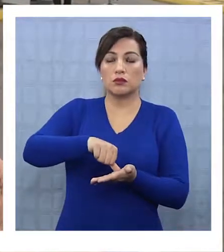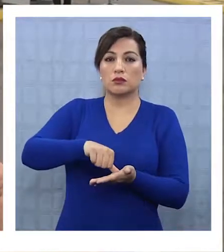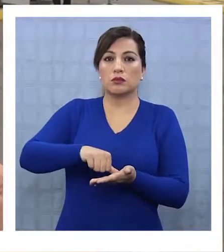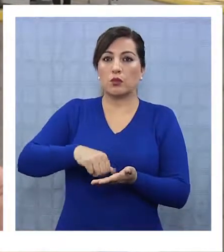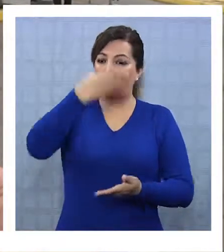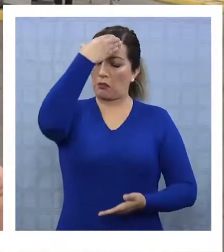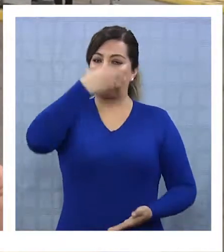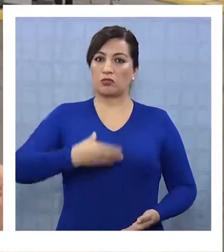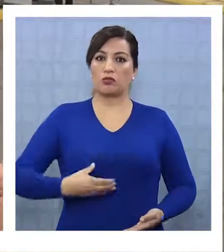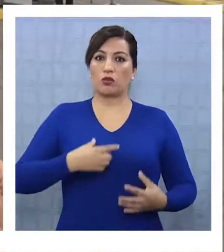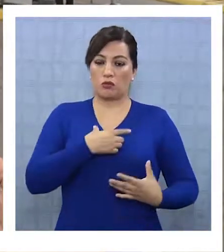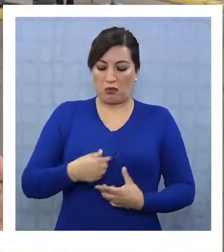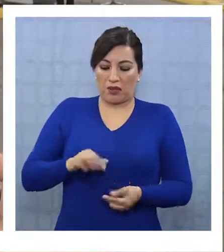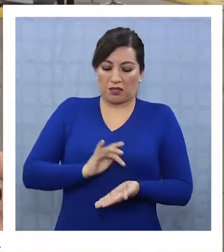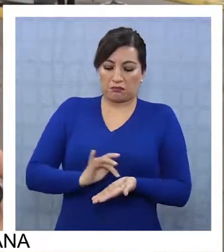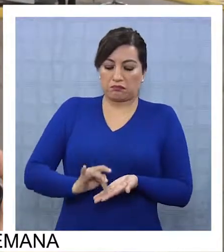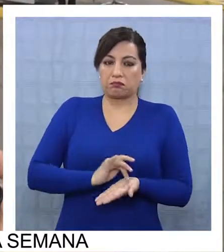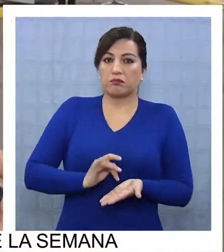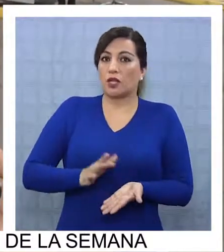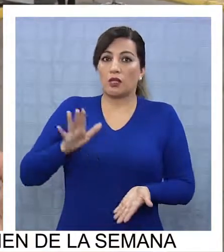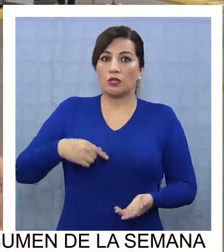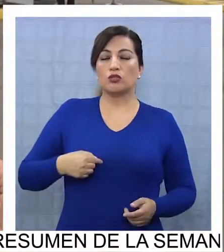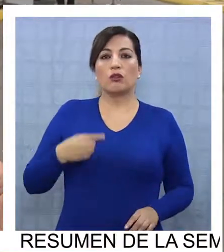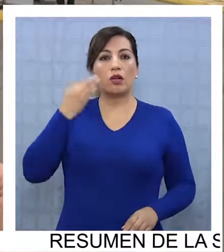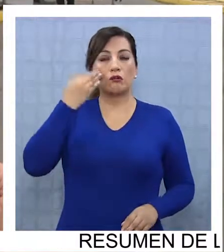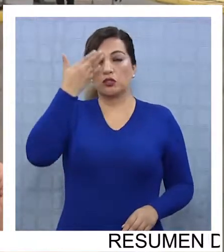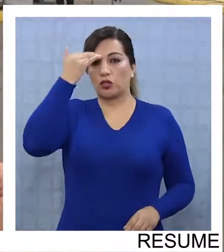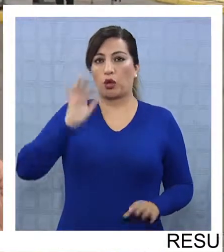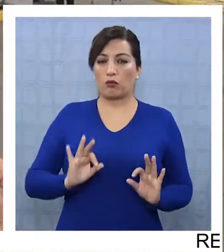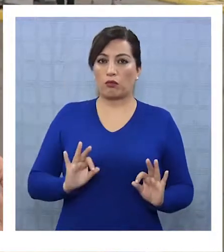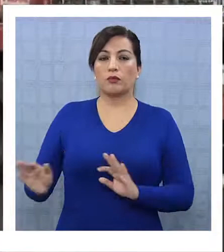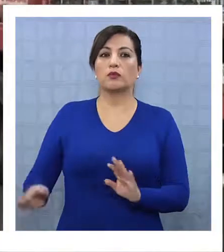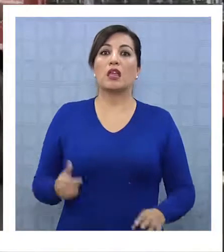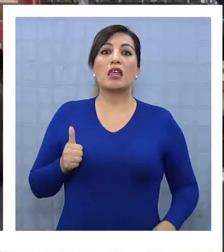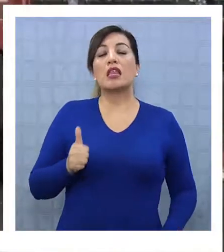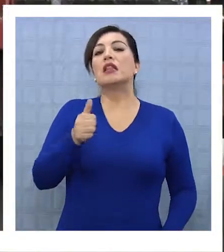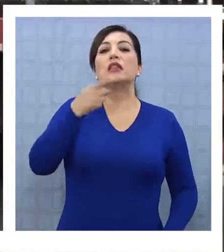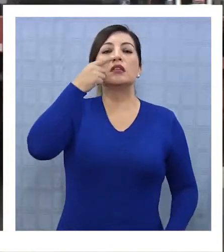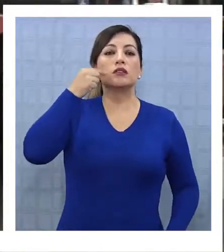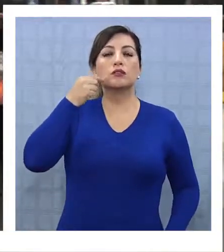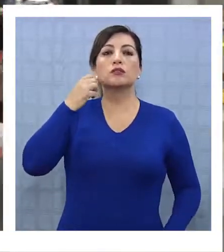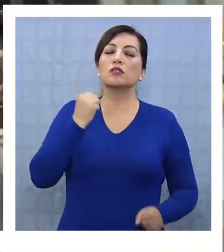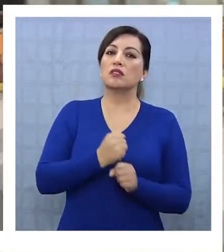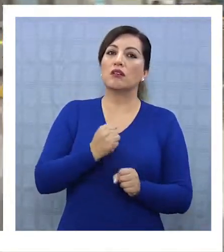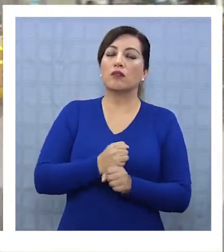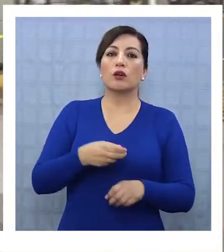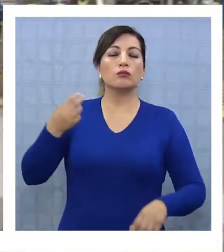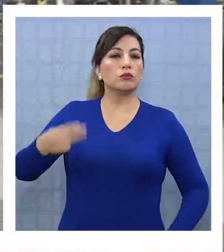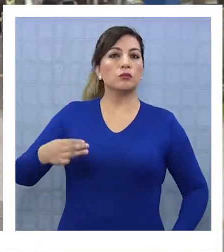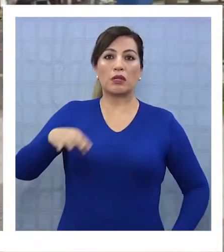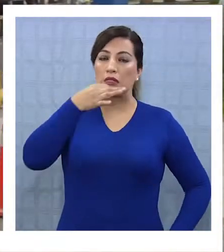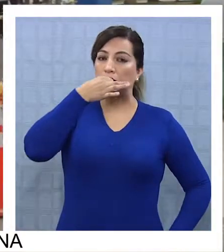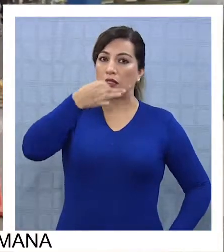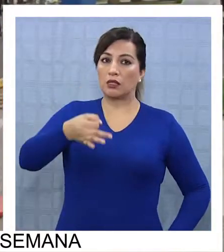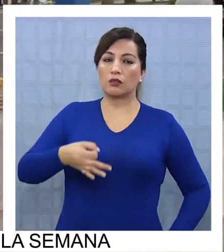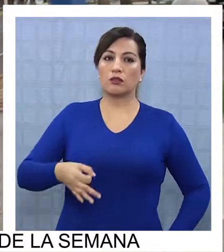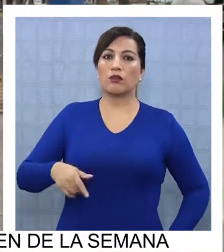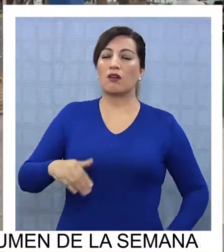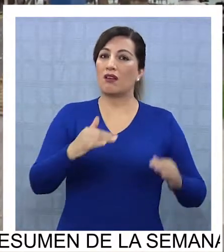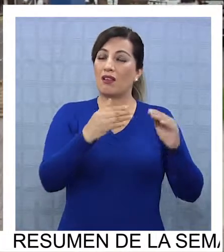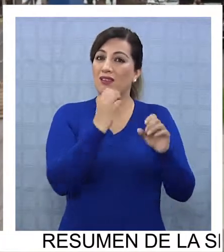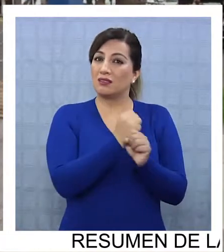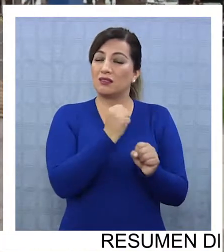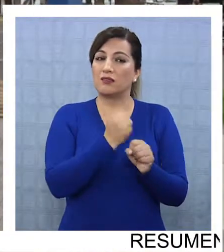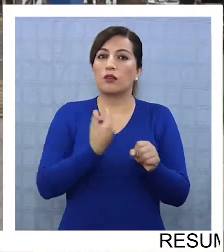centro con el guardia que les cobra, que es lo normal, yo creo que debieran hacerlo. El director de obras municipales manifestó que